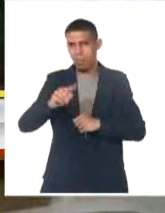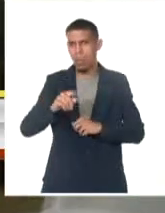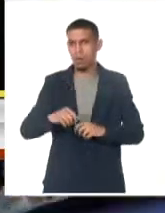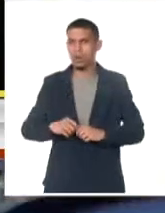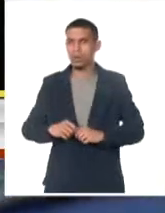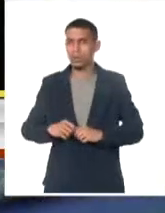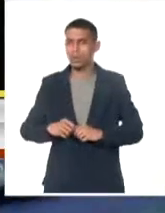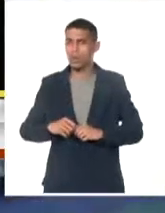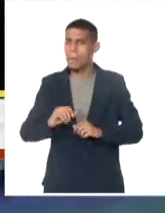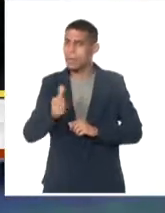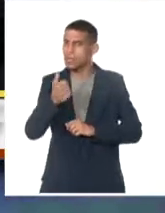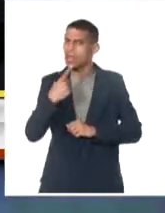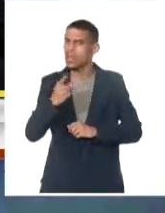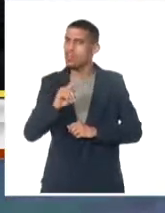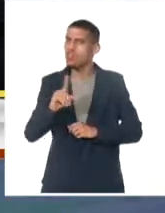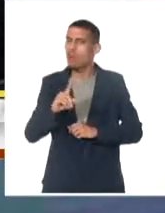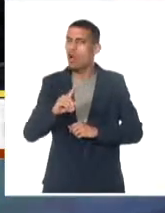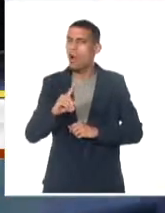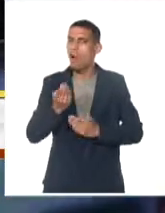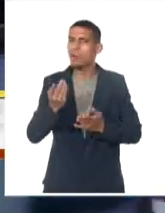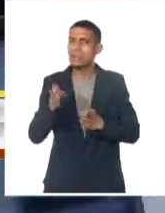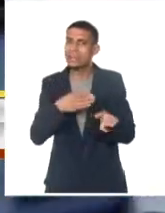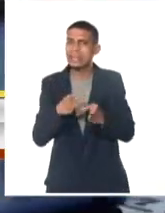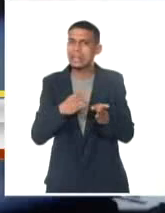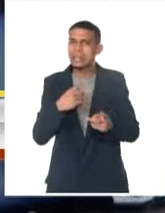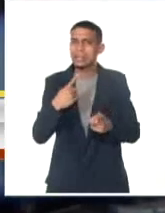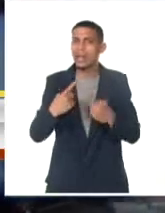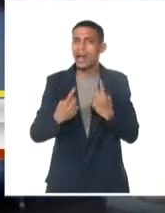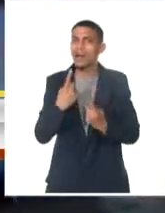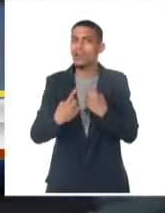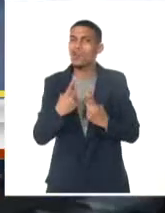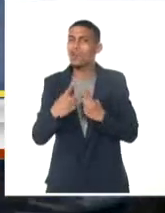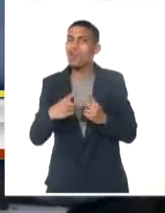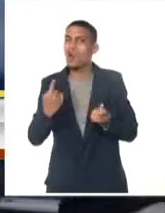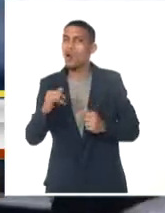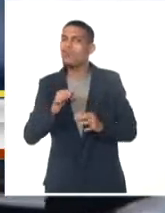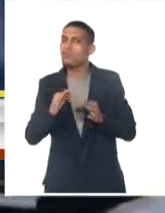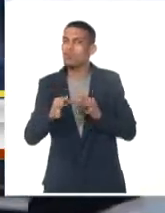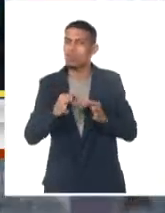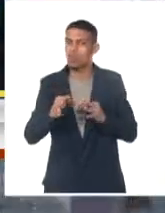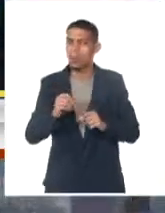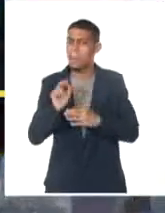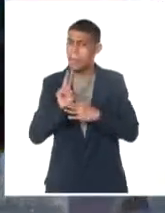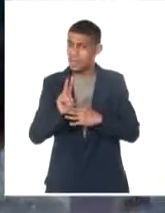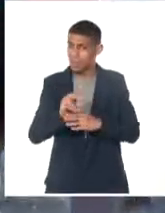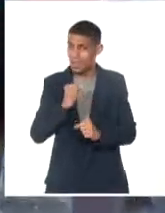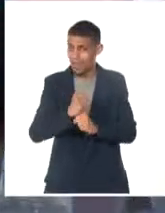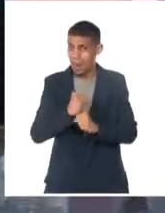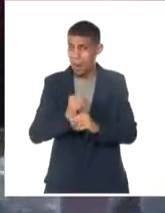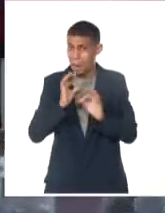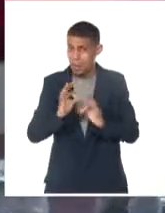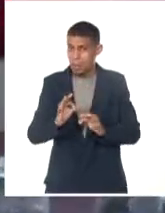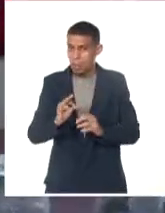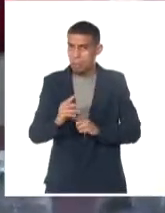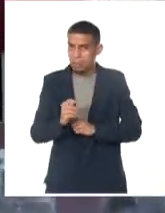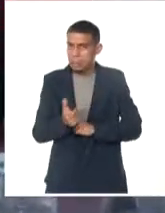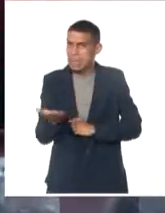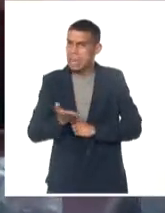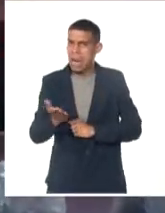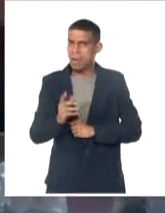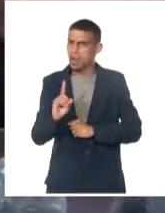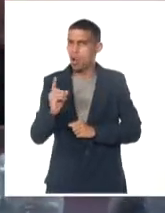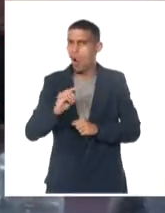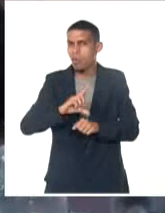quería distraerlos de los deberes directamente relacionados con el mando y el control, por lo que su visita de trabajo sería breve pero concreta.